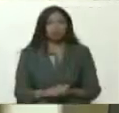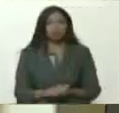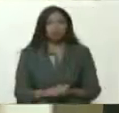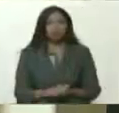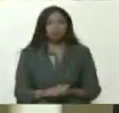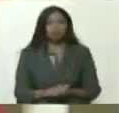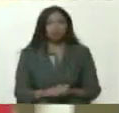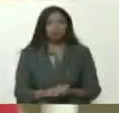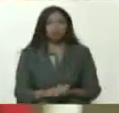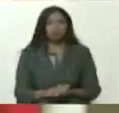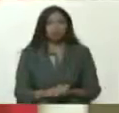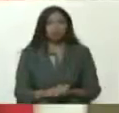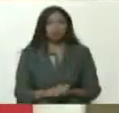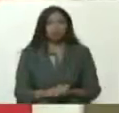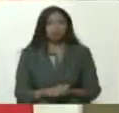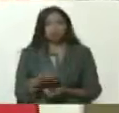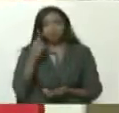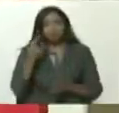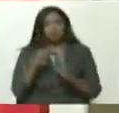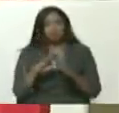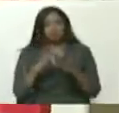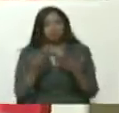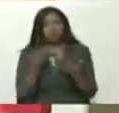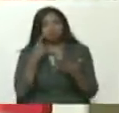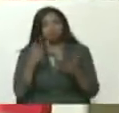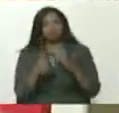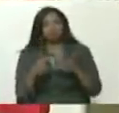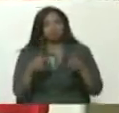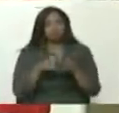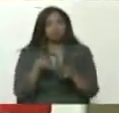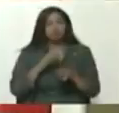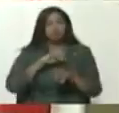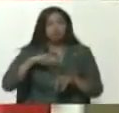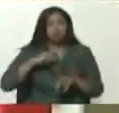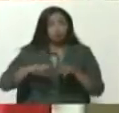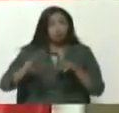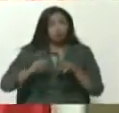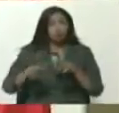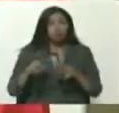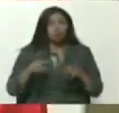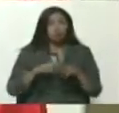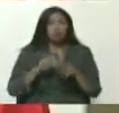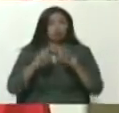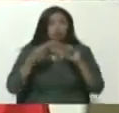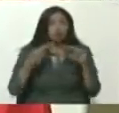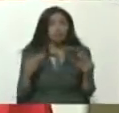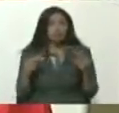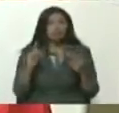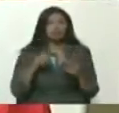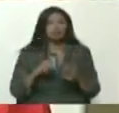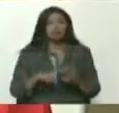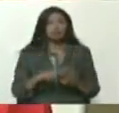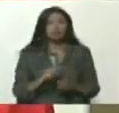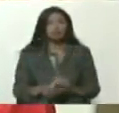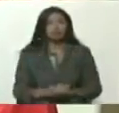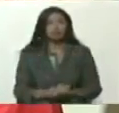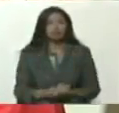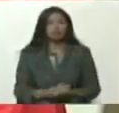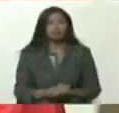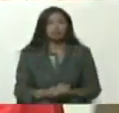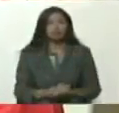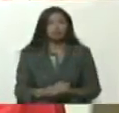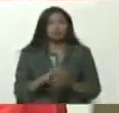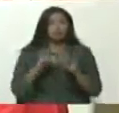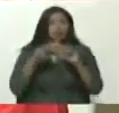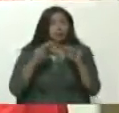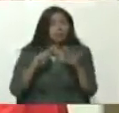las portadas de los cuadernos que van a tener nuestros niños, al ritmo de la paz. Ajá. ¿Mm? La paz, la